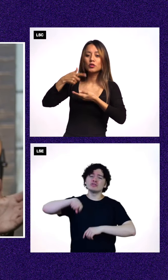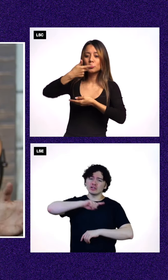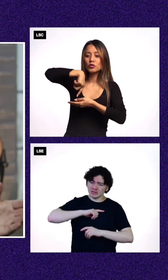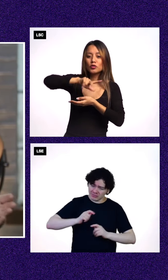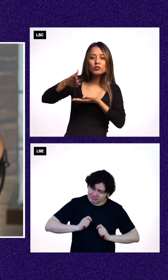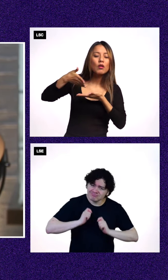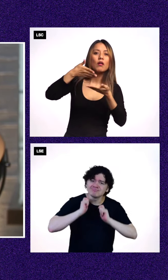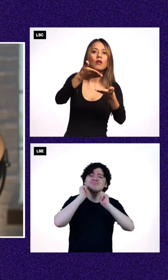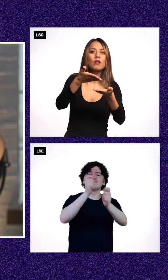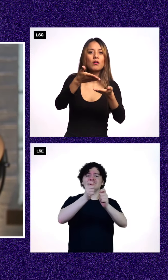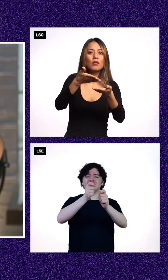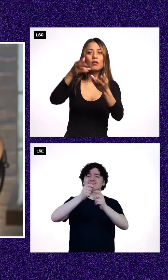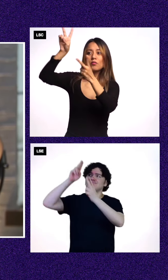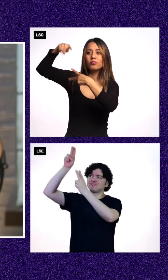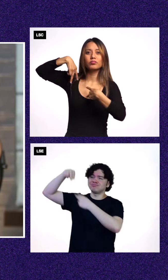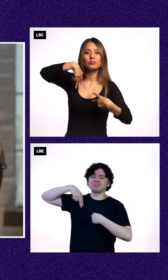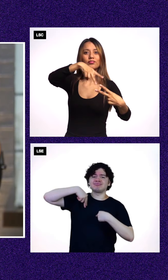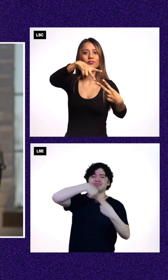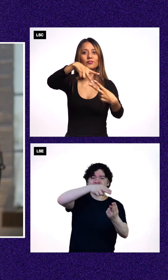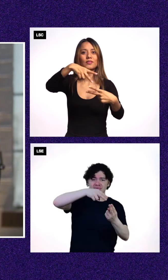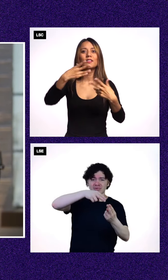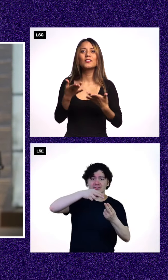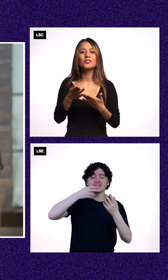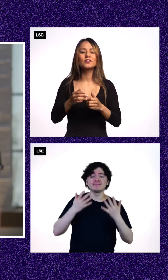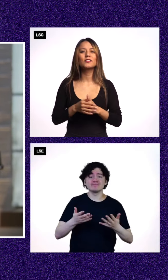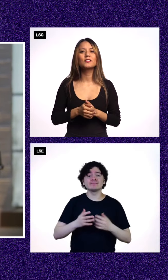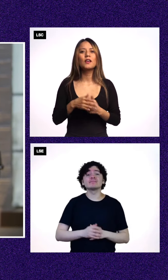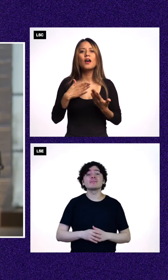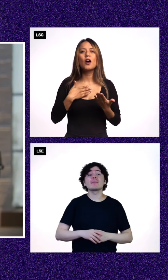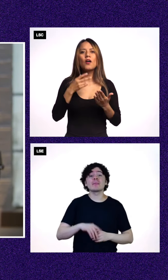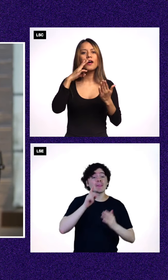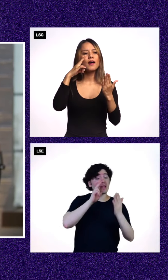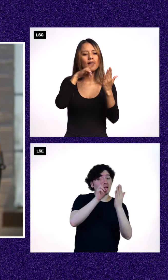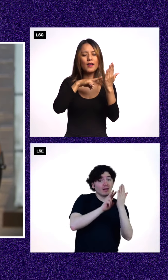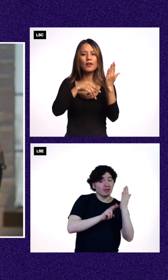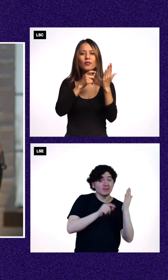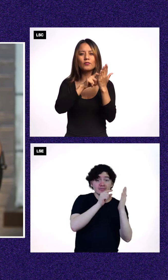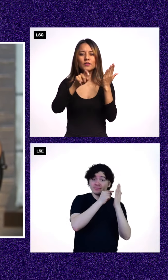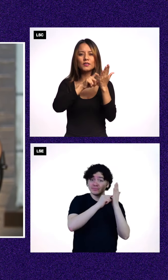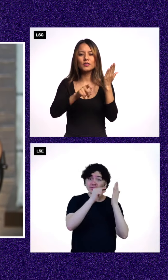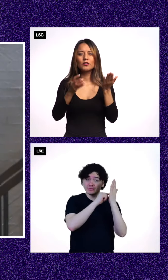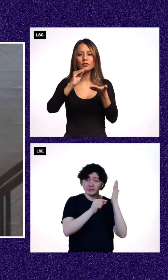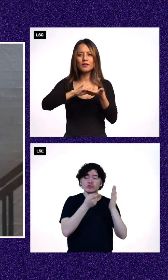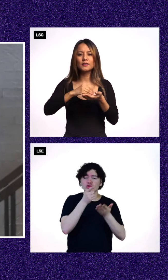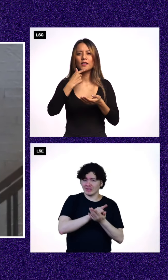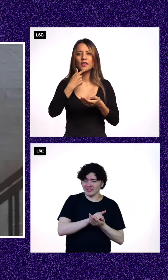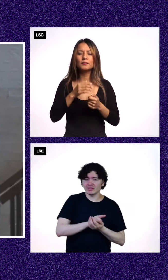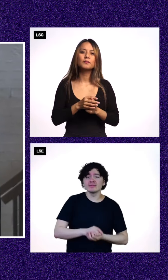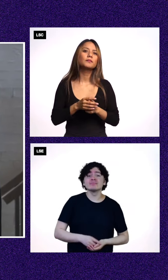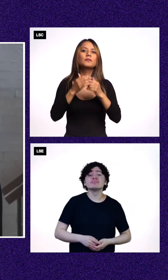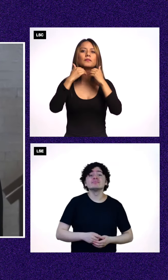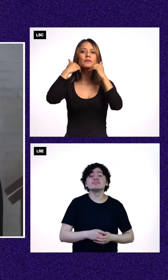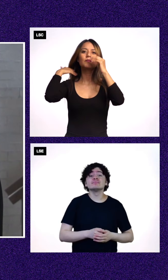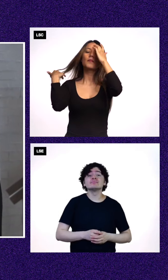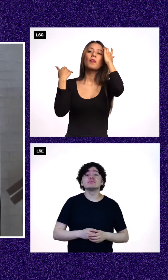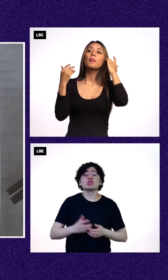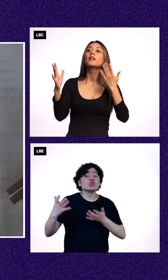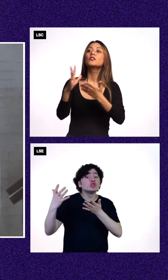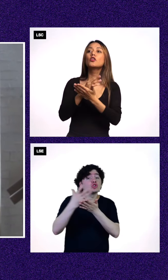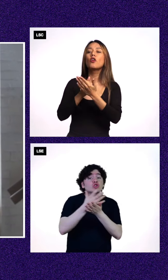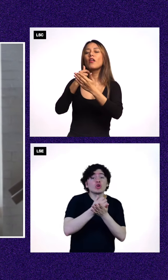el ánimo son intercambiables, así que dejadme leer estos versículos una vez más. Dirían así: toda la alabanza sean para